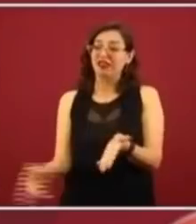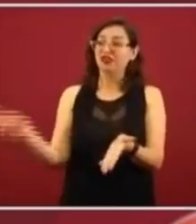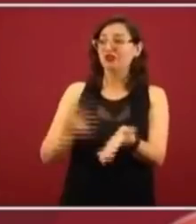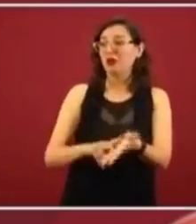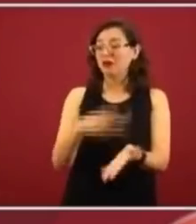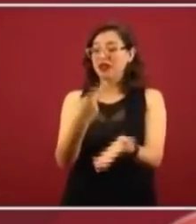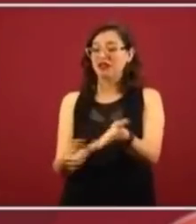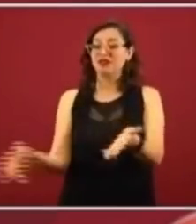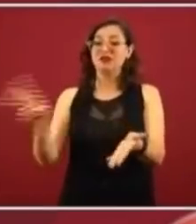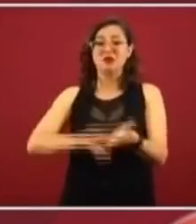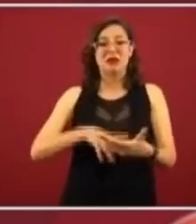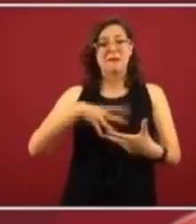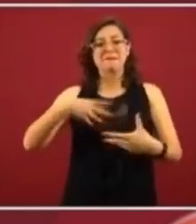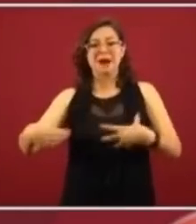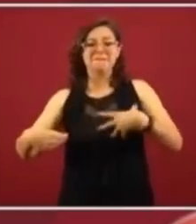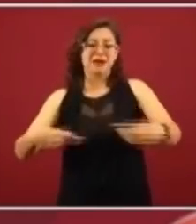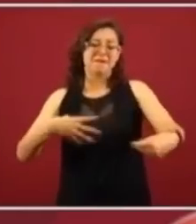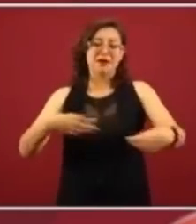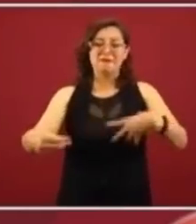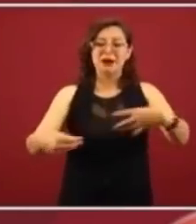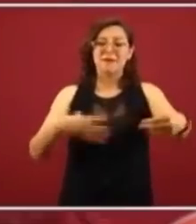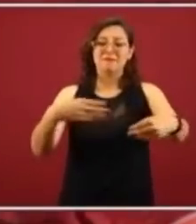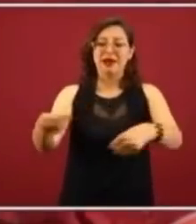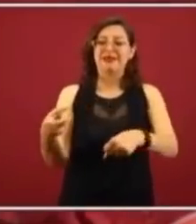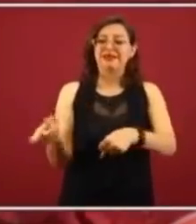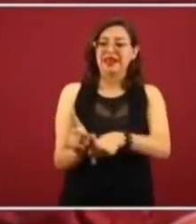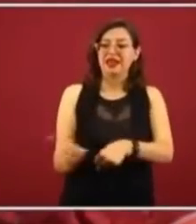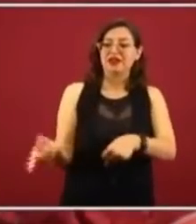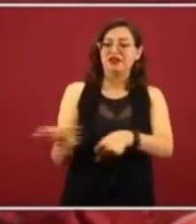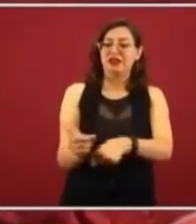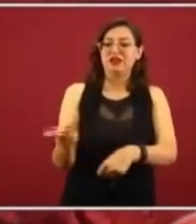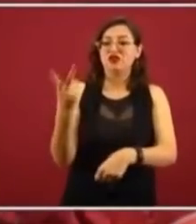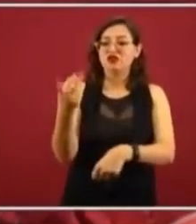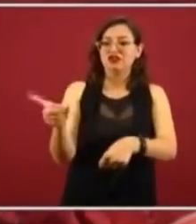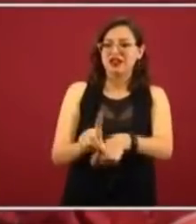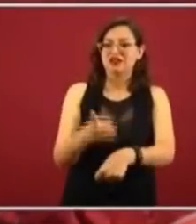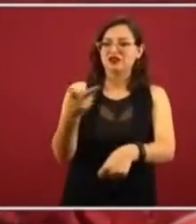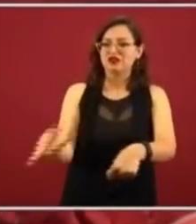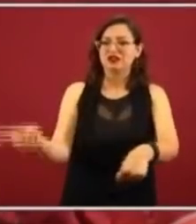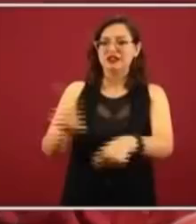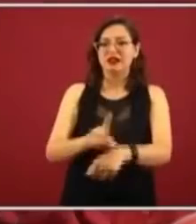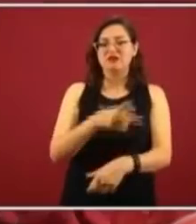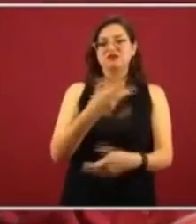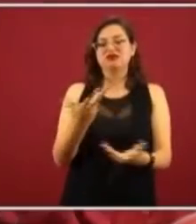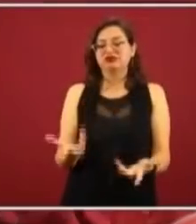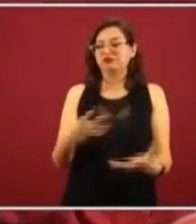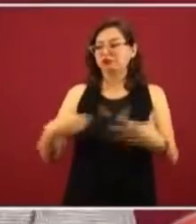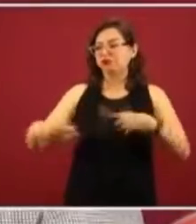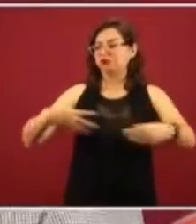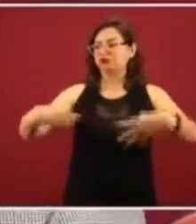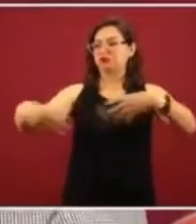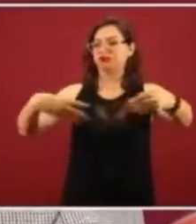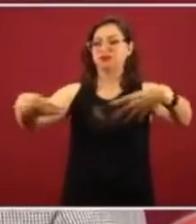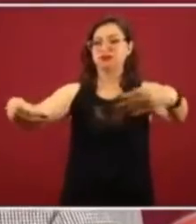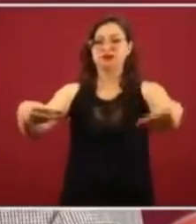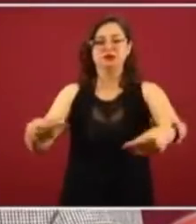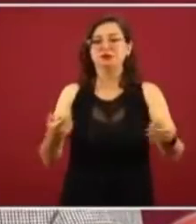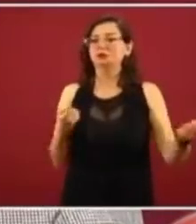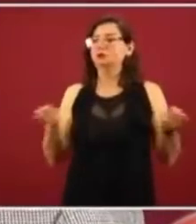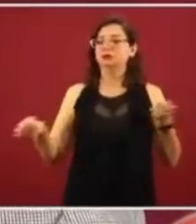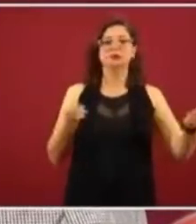los casos diarios cada 2 días. Duplicando. Entonces, eso es